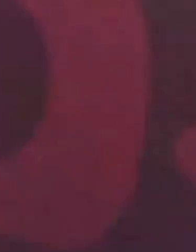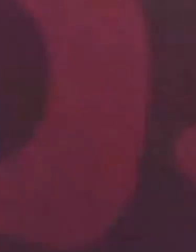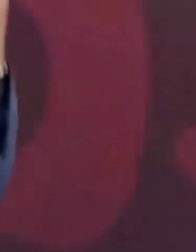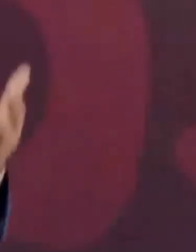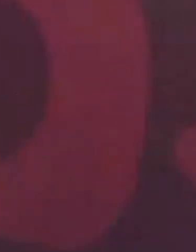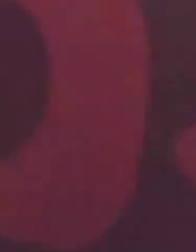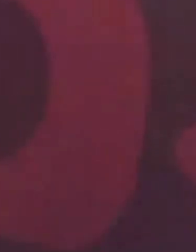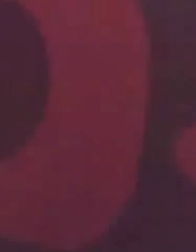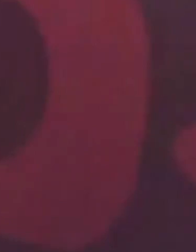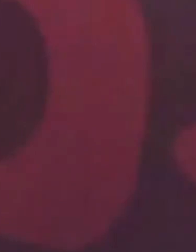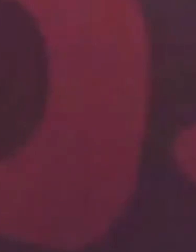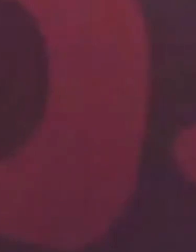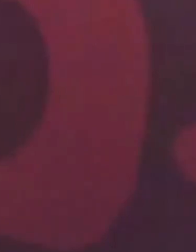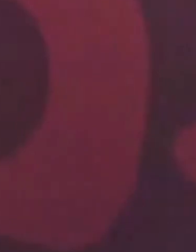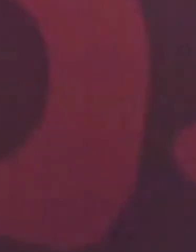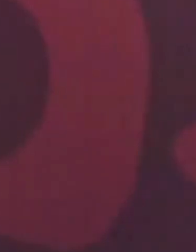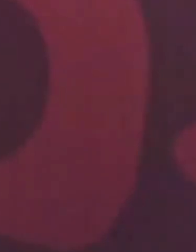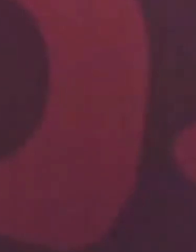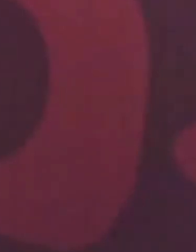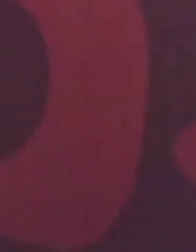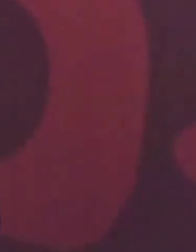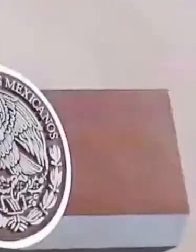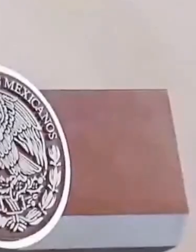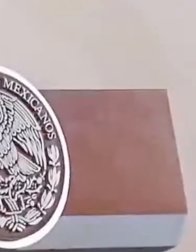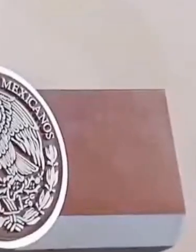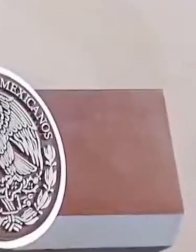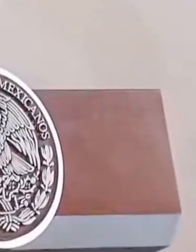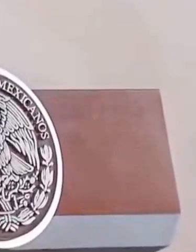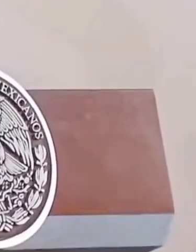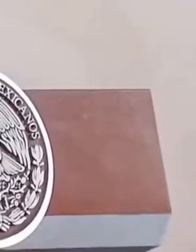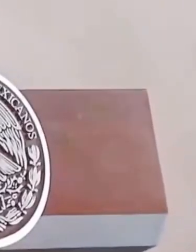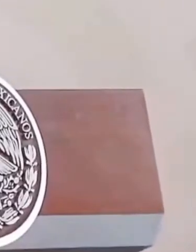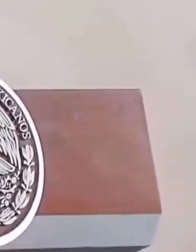yo diría que en dos grandes ideales. Primero,